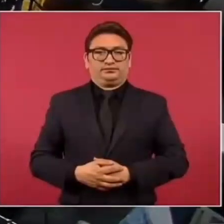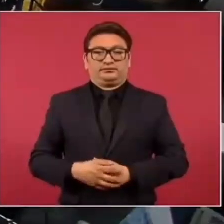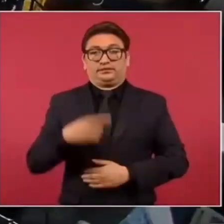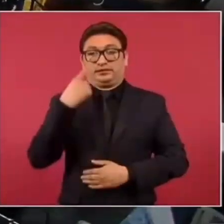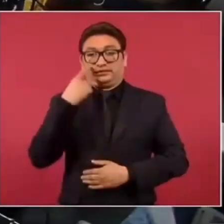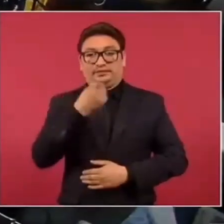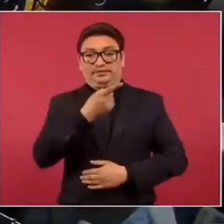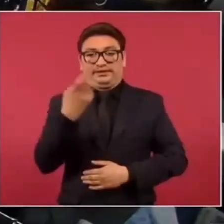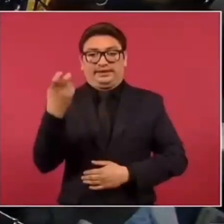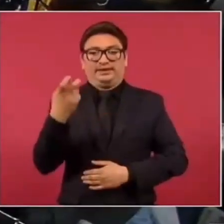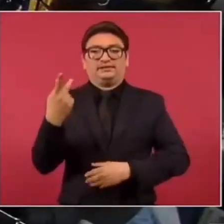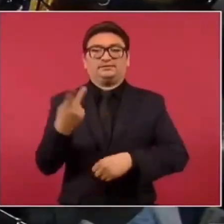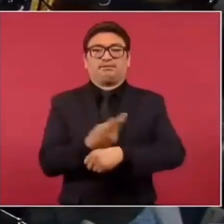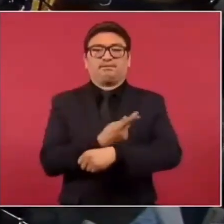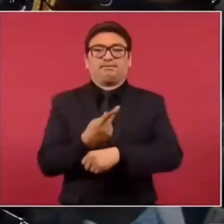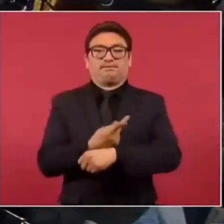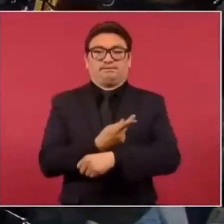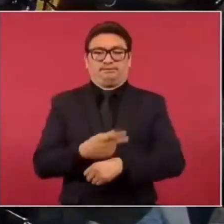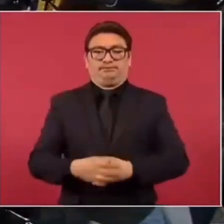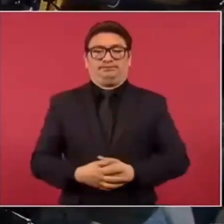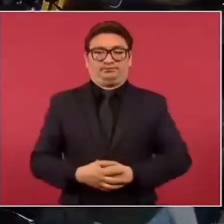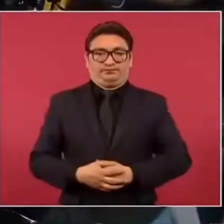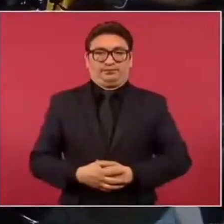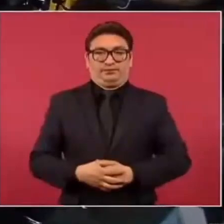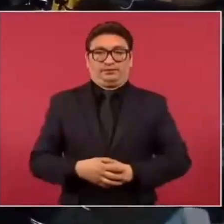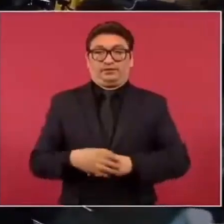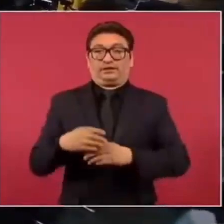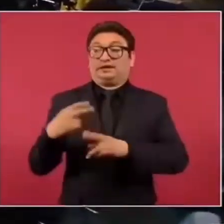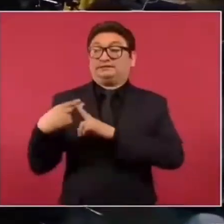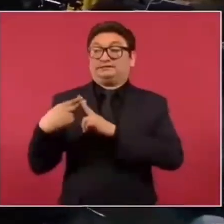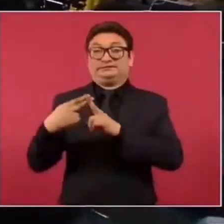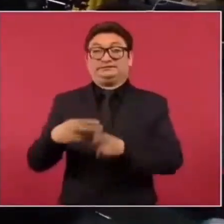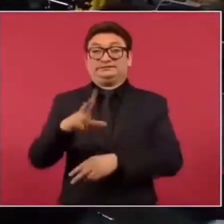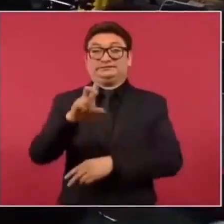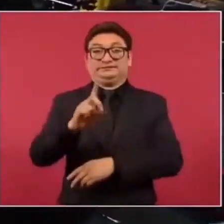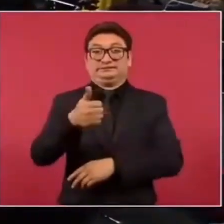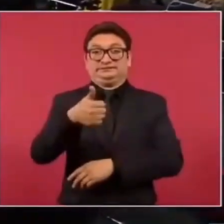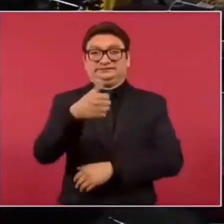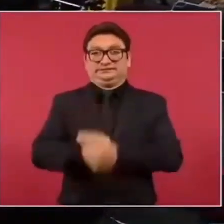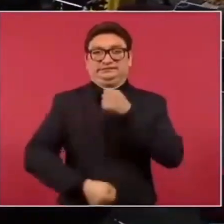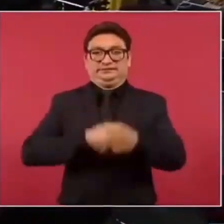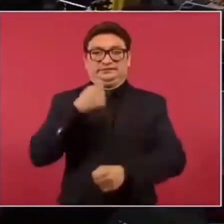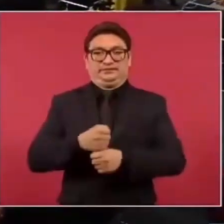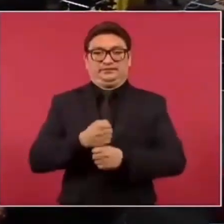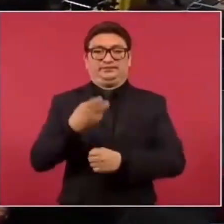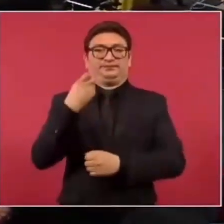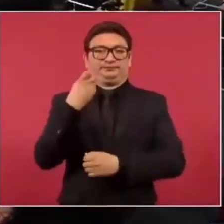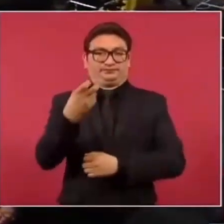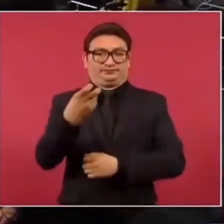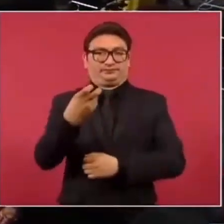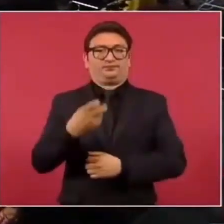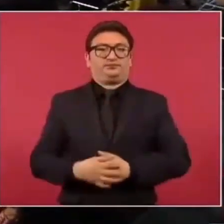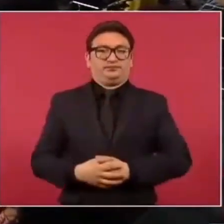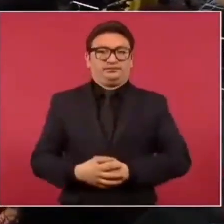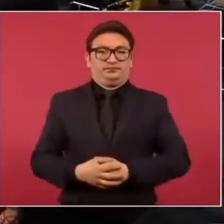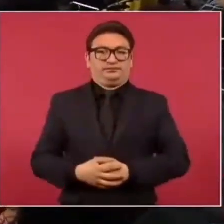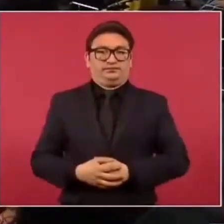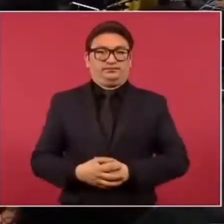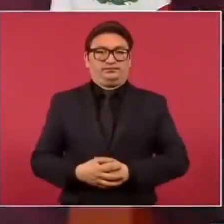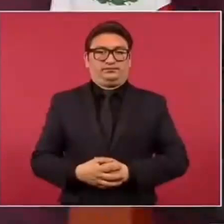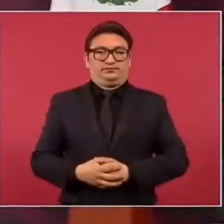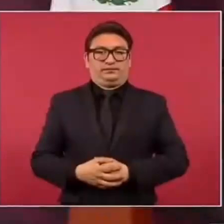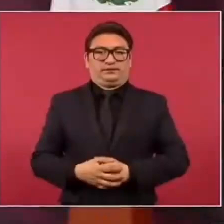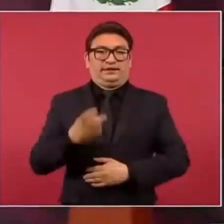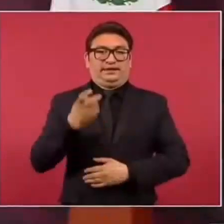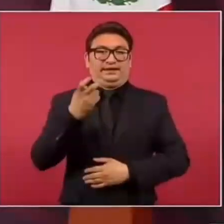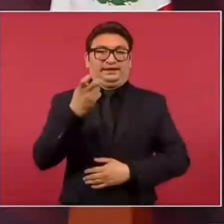esto fue lo que sucedió en 36 años, y esto que